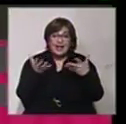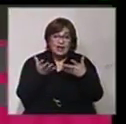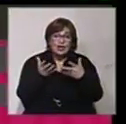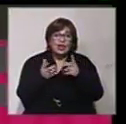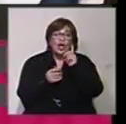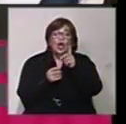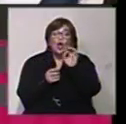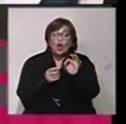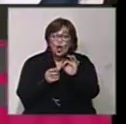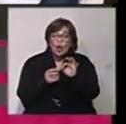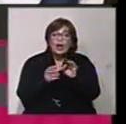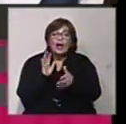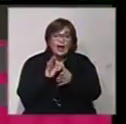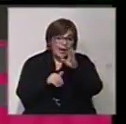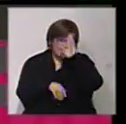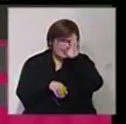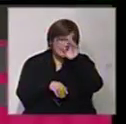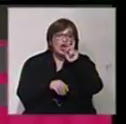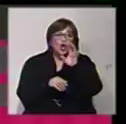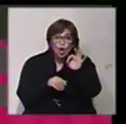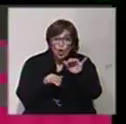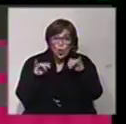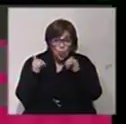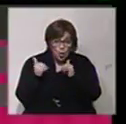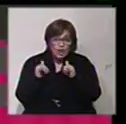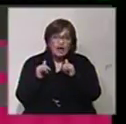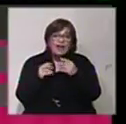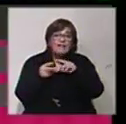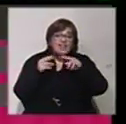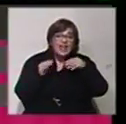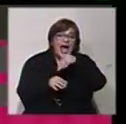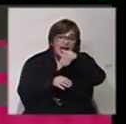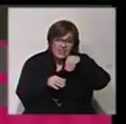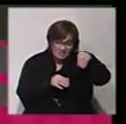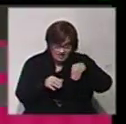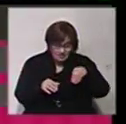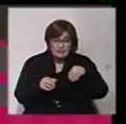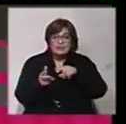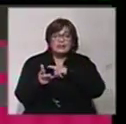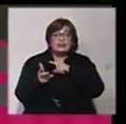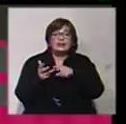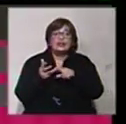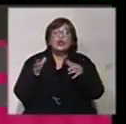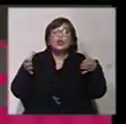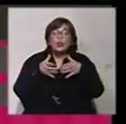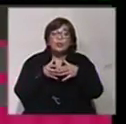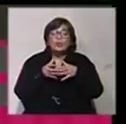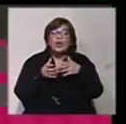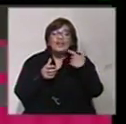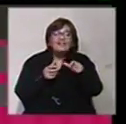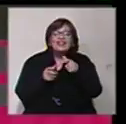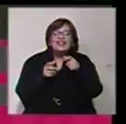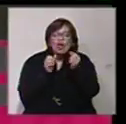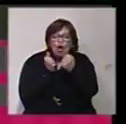o sea que vas a poder aprender a jugar Go. Está la Federación de Ajedrez, está la Cámara de Videojuegos, de Desarrolladores de Videojuegos,